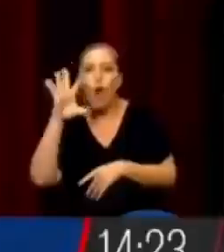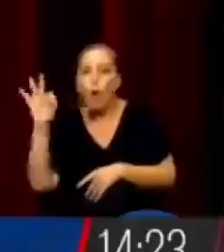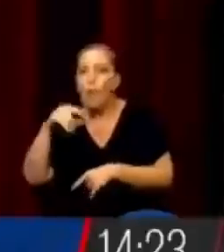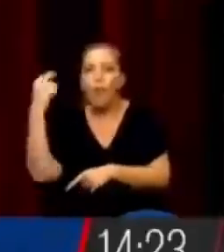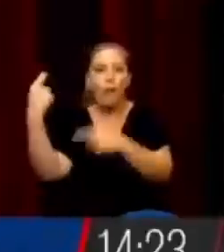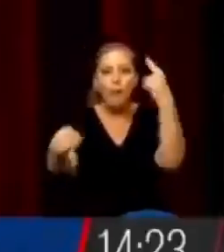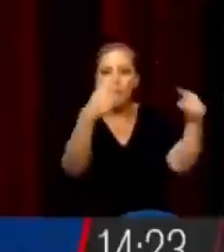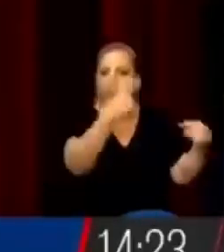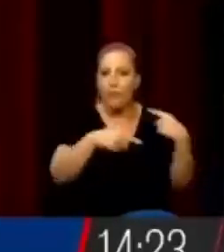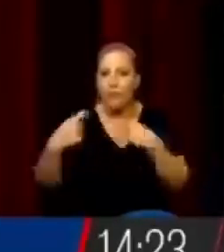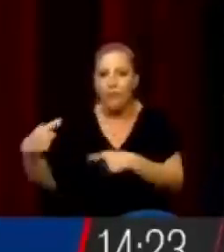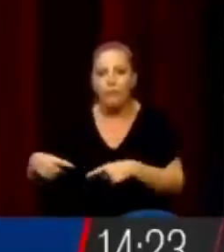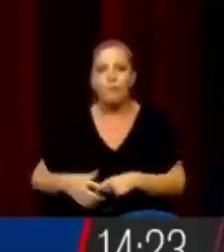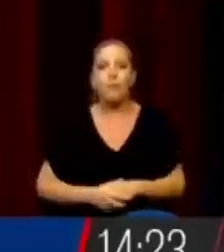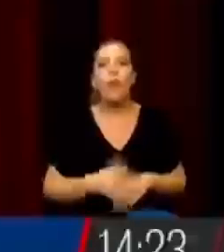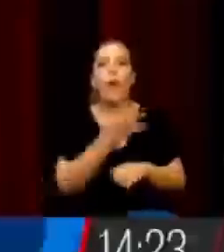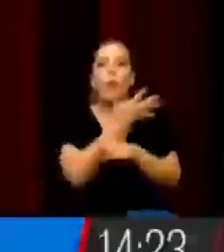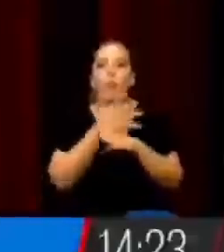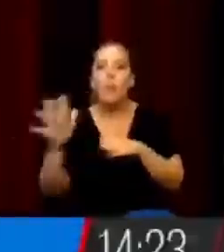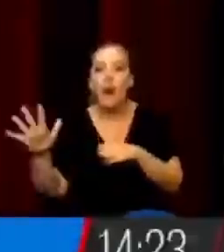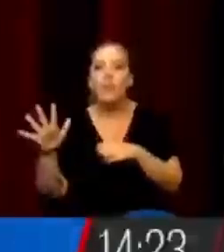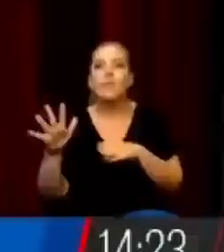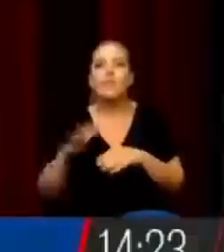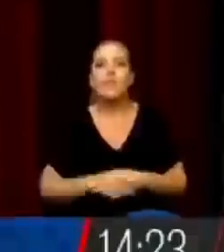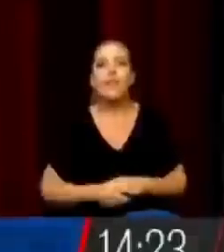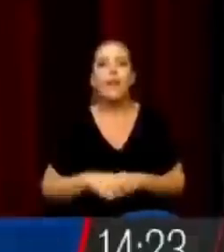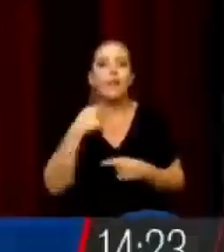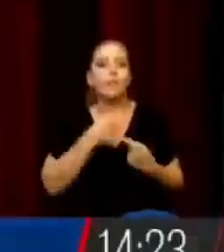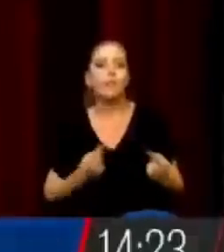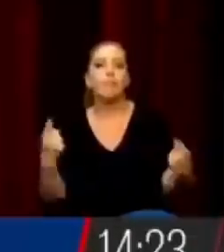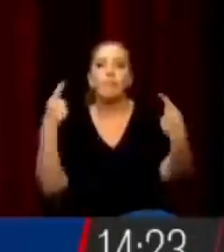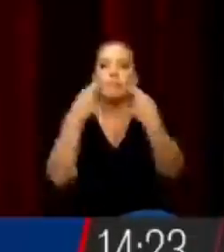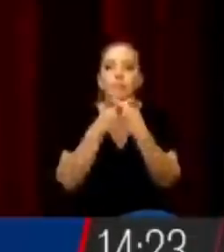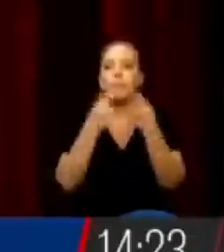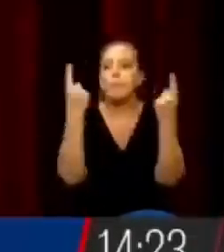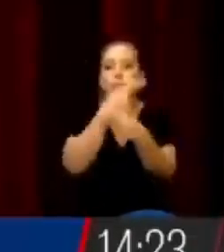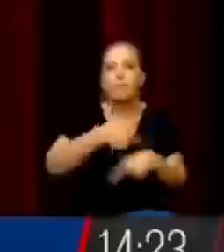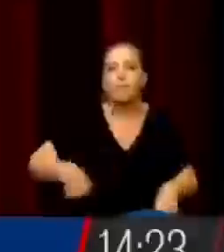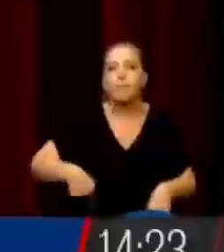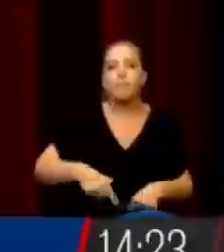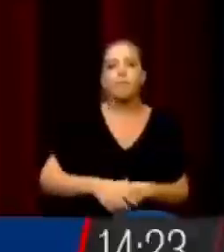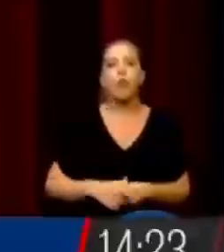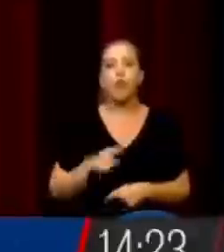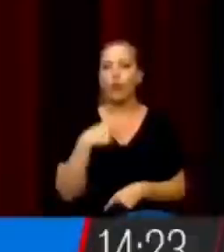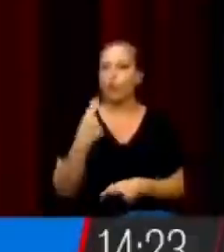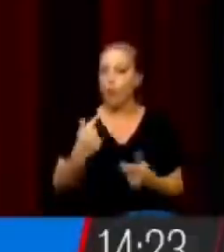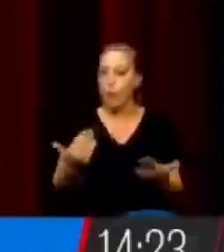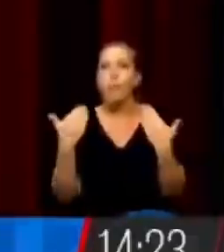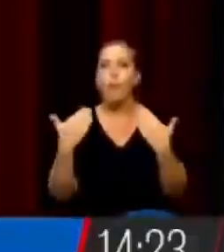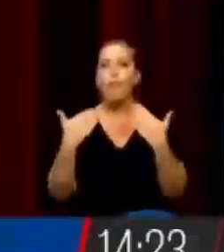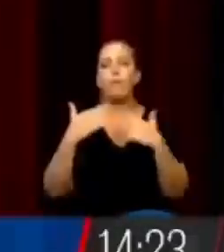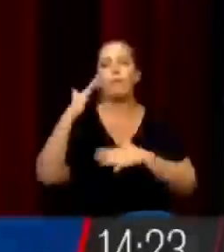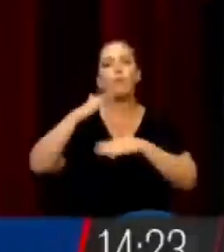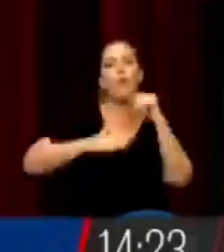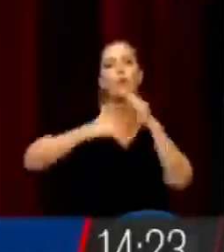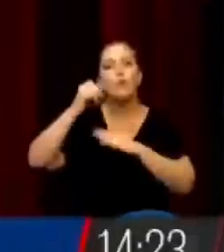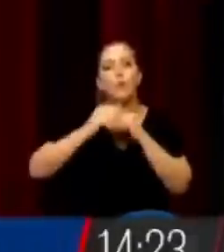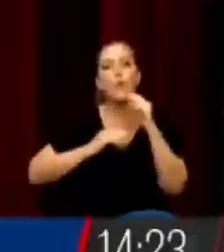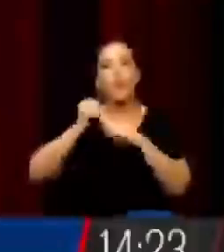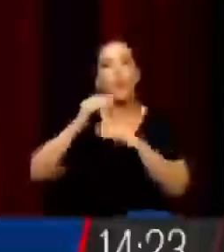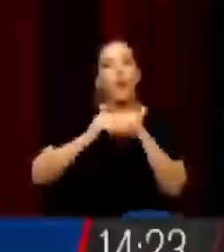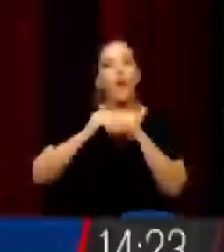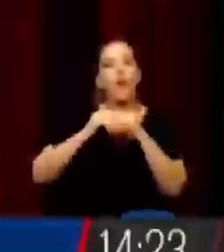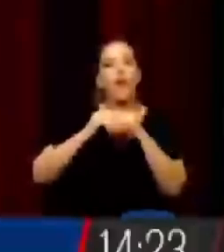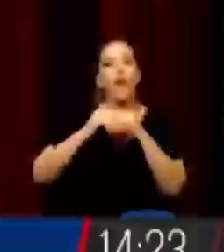diferencias, que más allá de nuestros enfrentamientos, tenemos la capacidad de construir